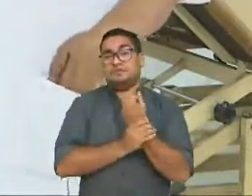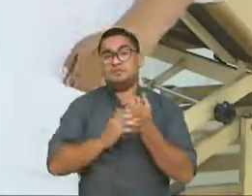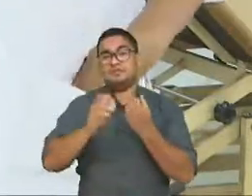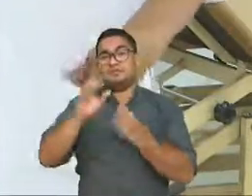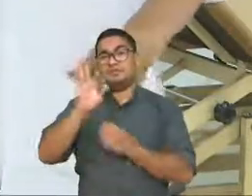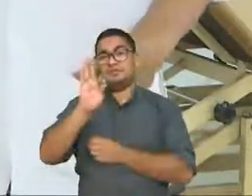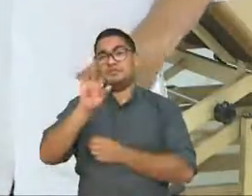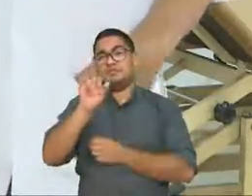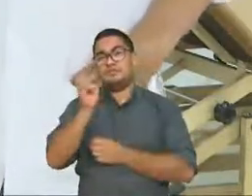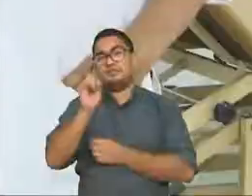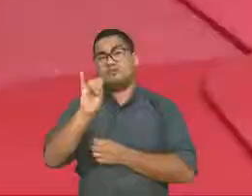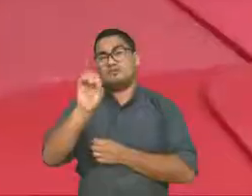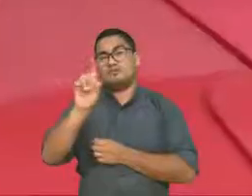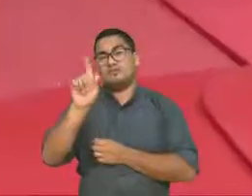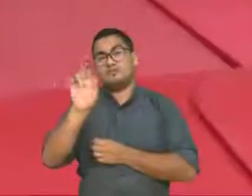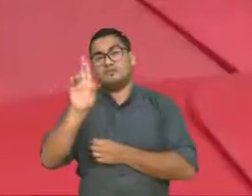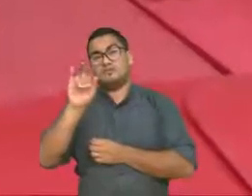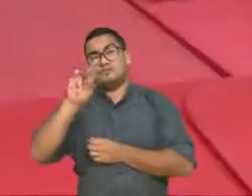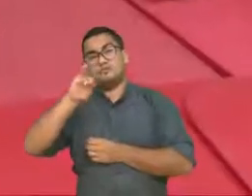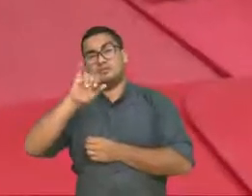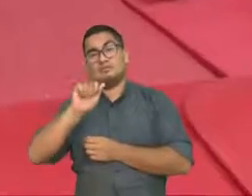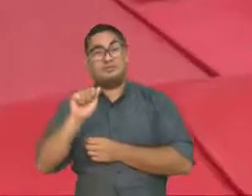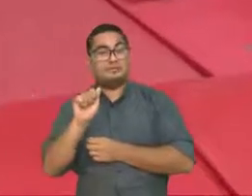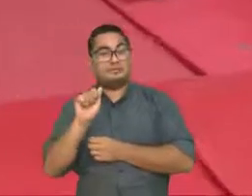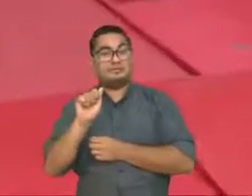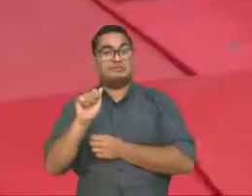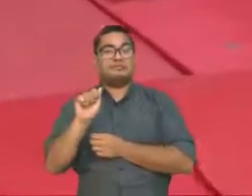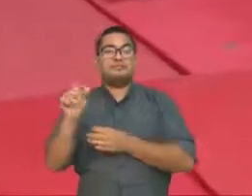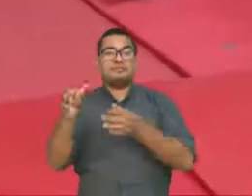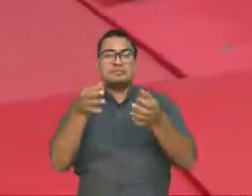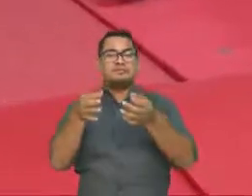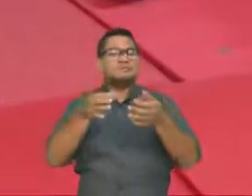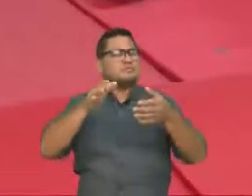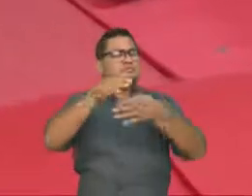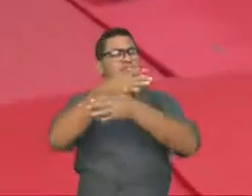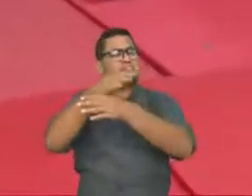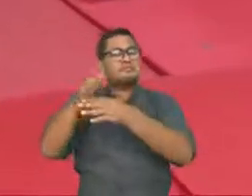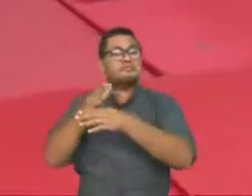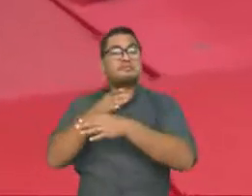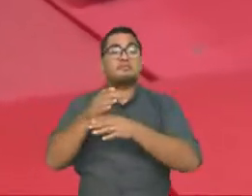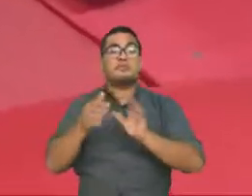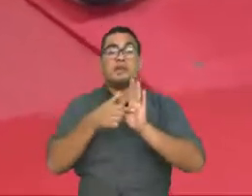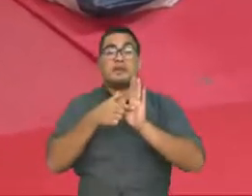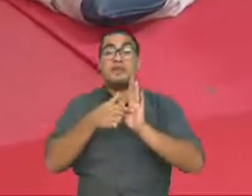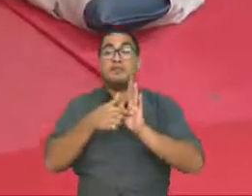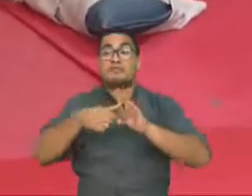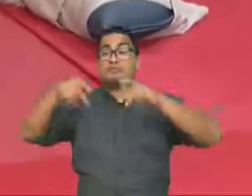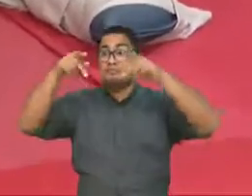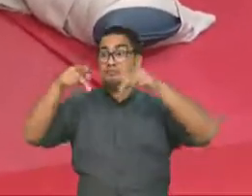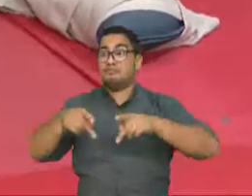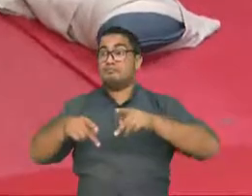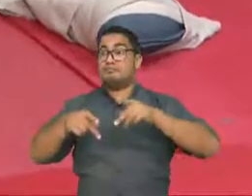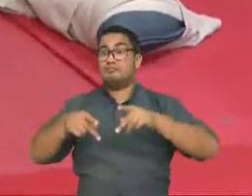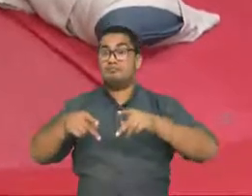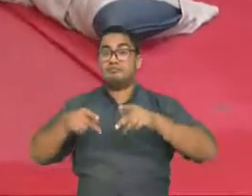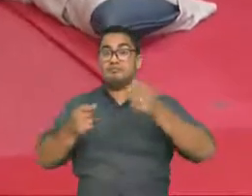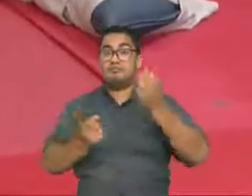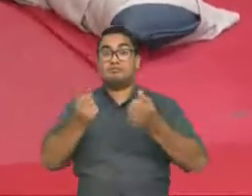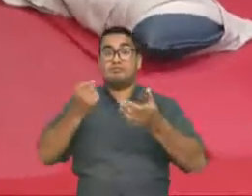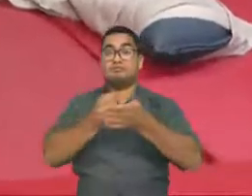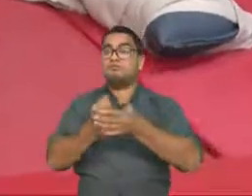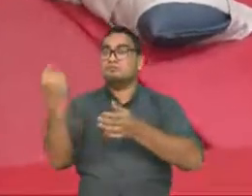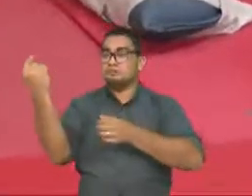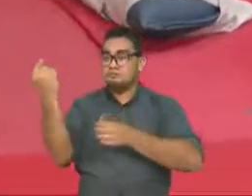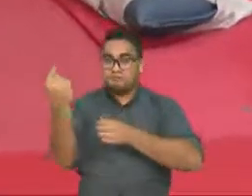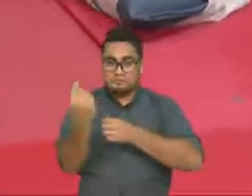correcto. Cuando mencióname cada área de eso. Nosotros aquí en el hospital, cuando el paciente ingrese por fisiatría,